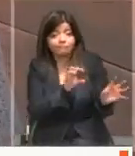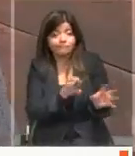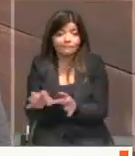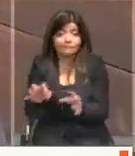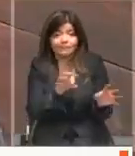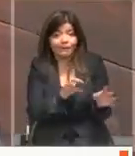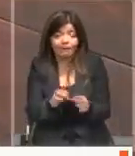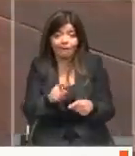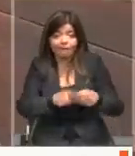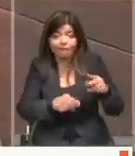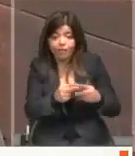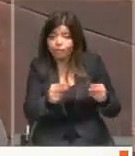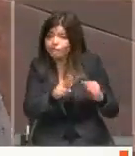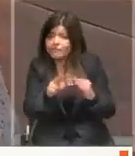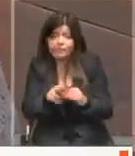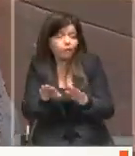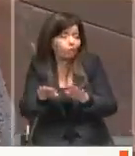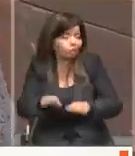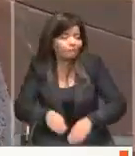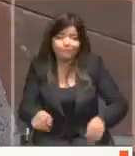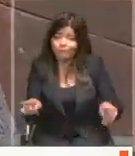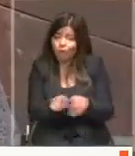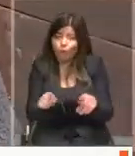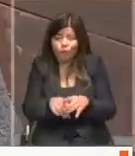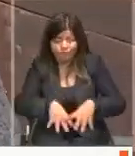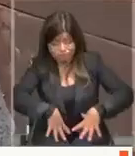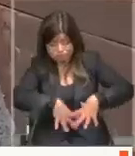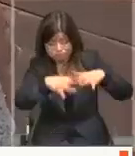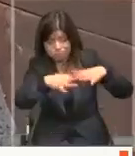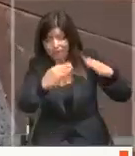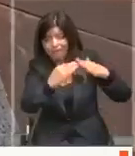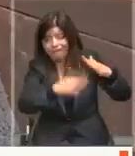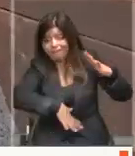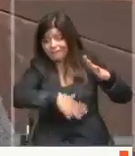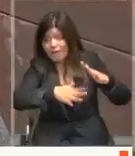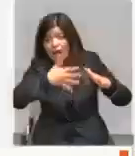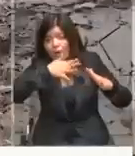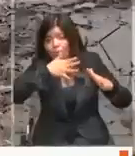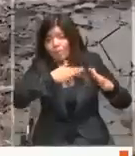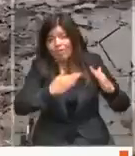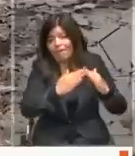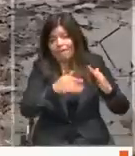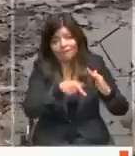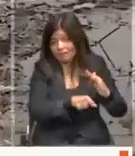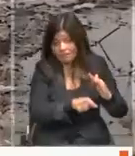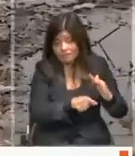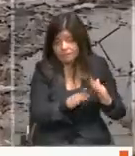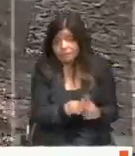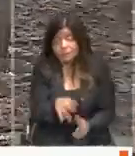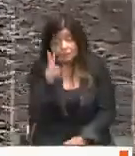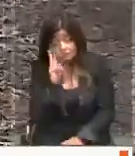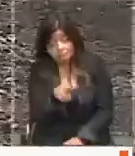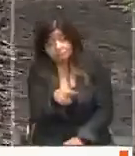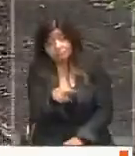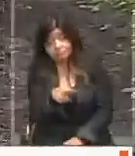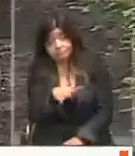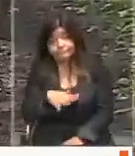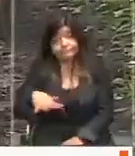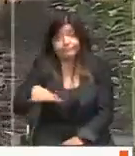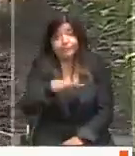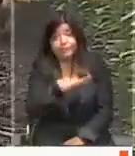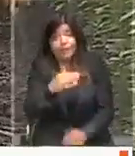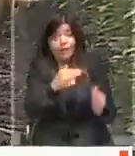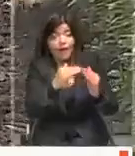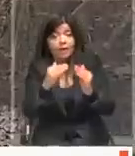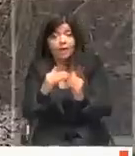solo yo, sino mis vecinos, igual estamos todos llenos de barro y las casas adentro igual se humedecieron hartos. Y... Este es el panorama que se ve en las primeras